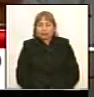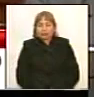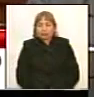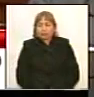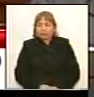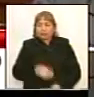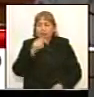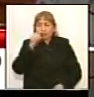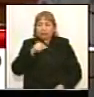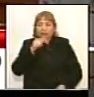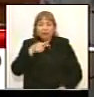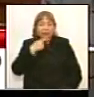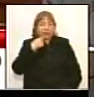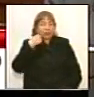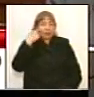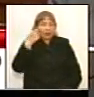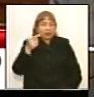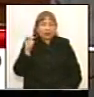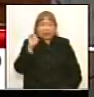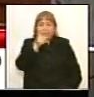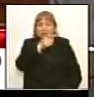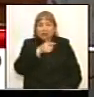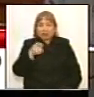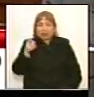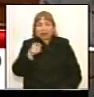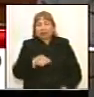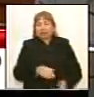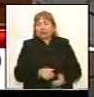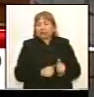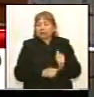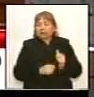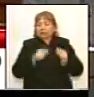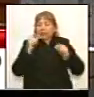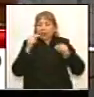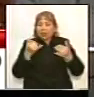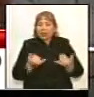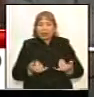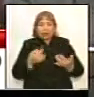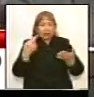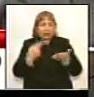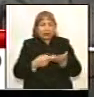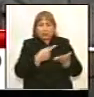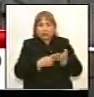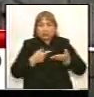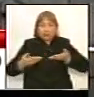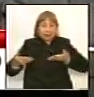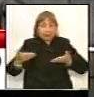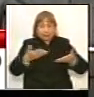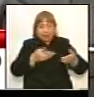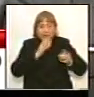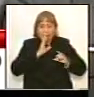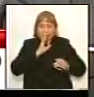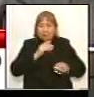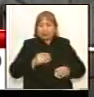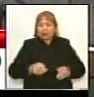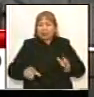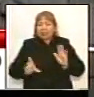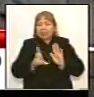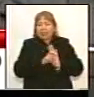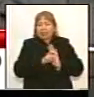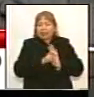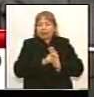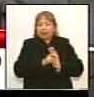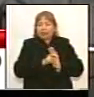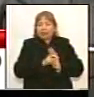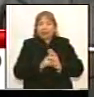Caimanta ñuja ni musaikichi llakta masiikuna. Kananmi debatishkaniku ley